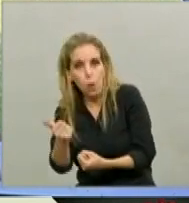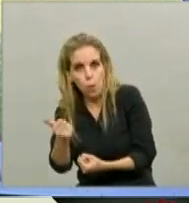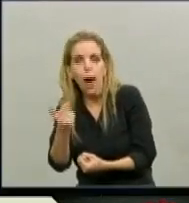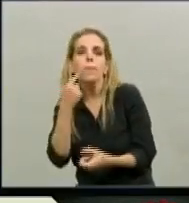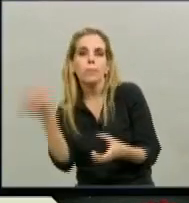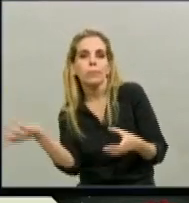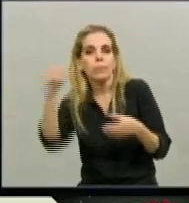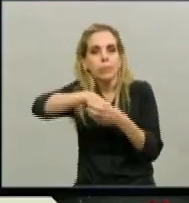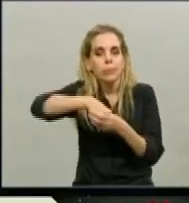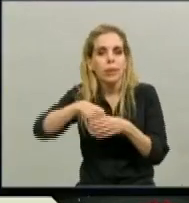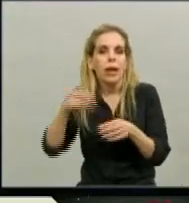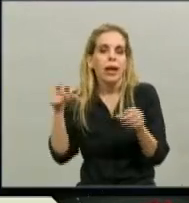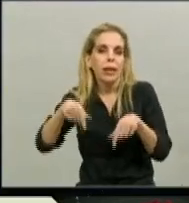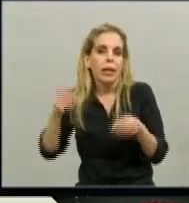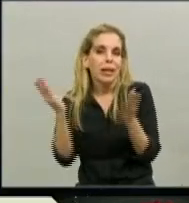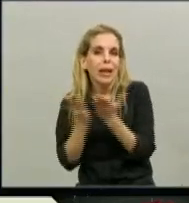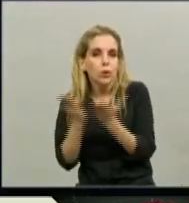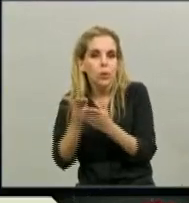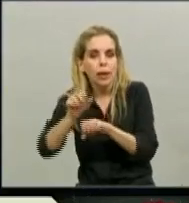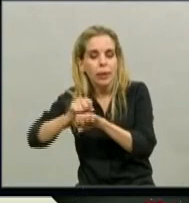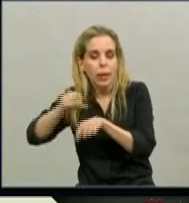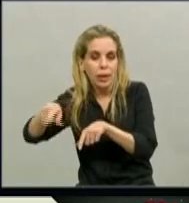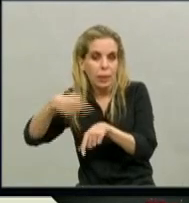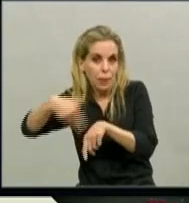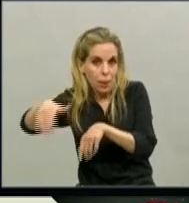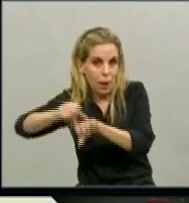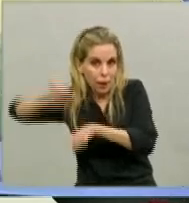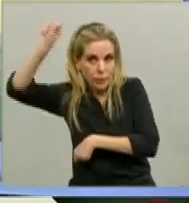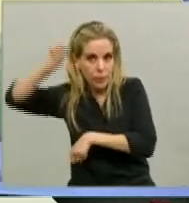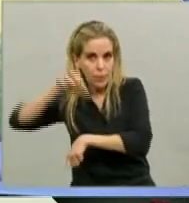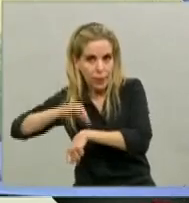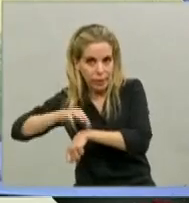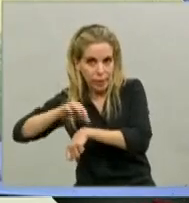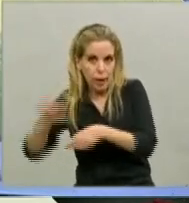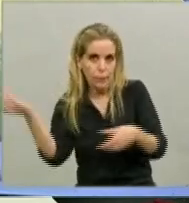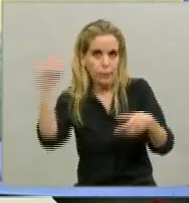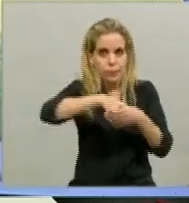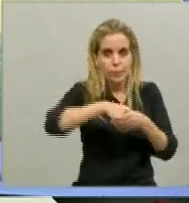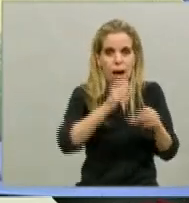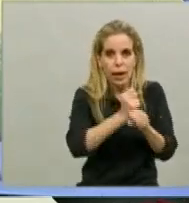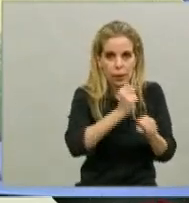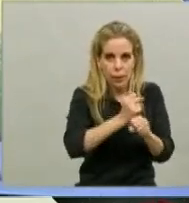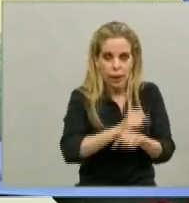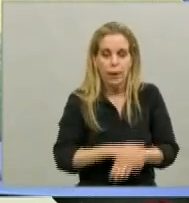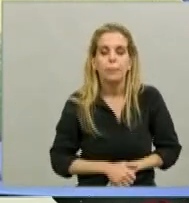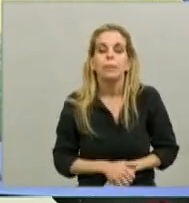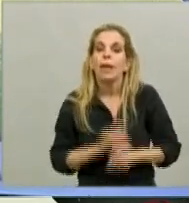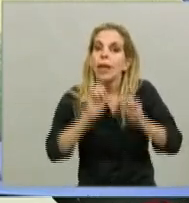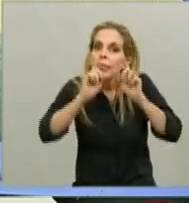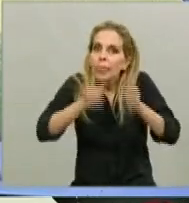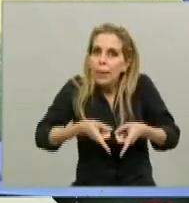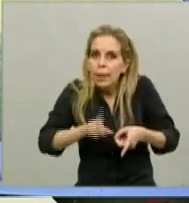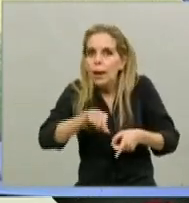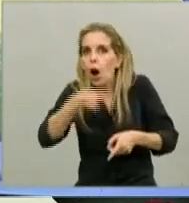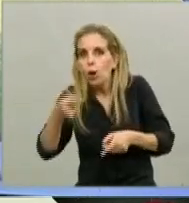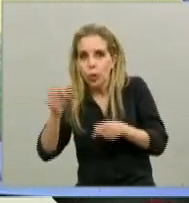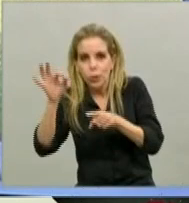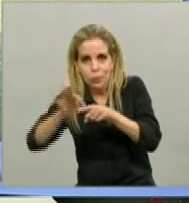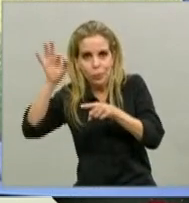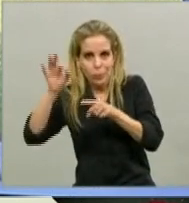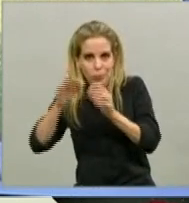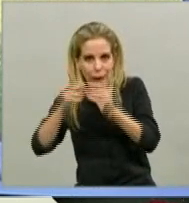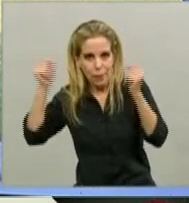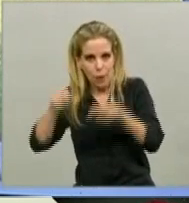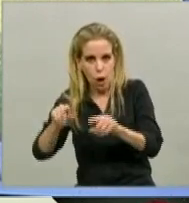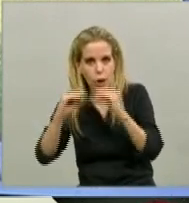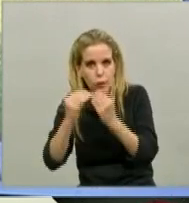sumar estudiantes de los últimos años de medicina. Y además de eso, estamos haciendo lo que llaman los test serológicos, o los test rápidos,